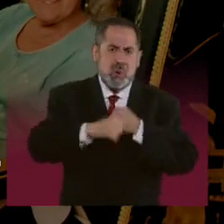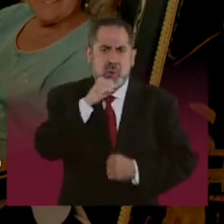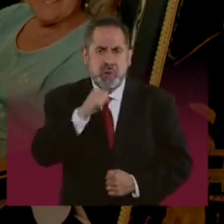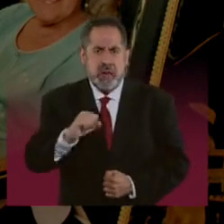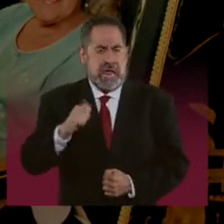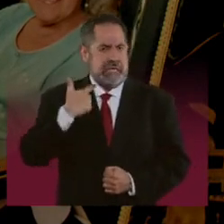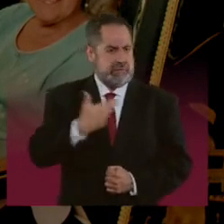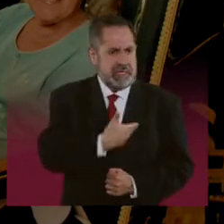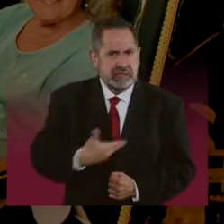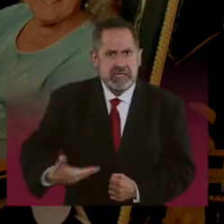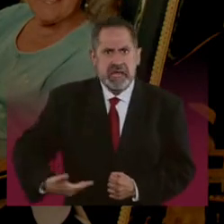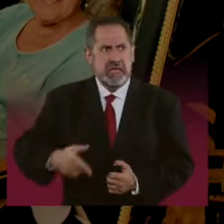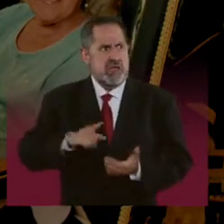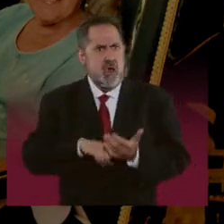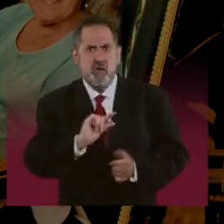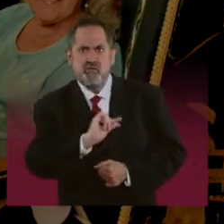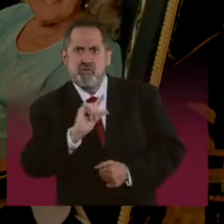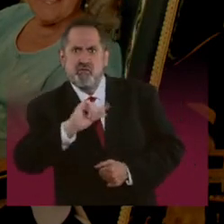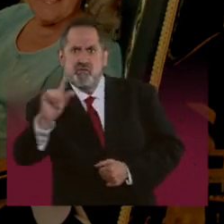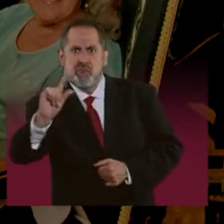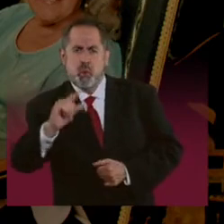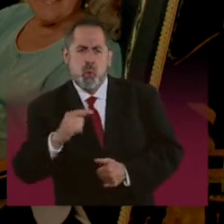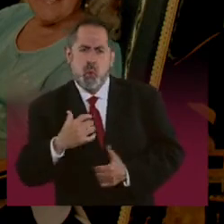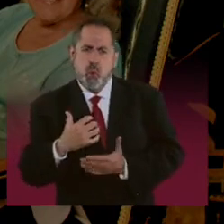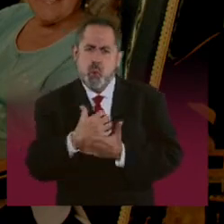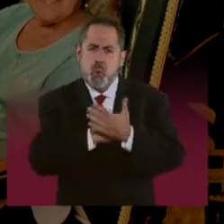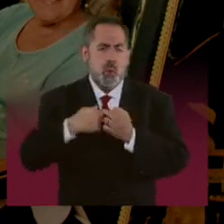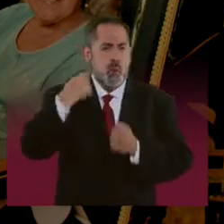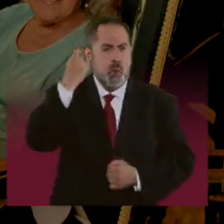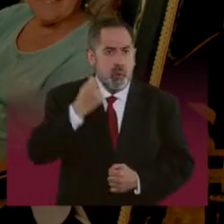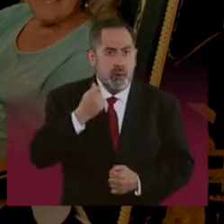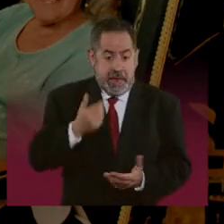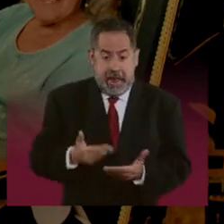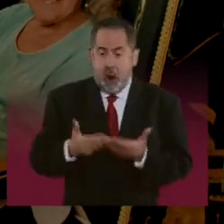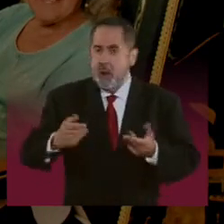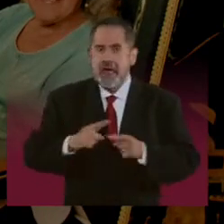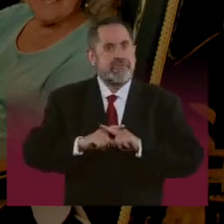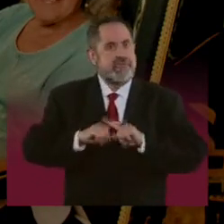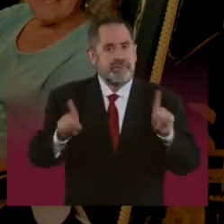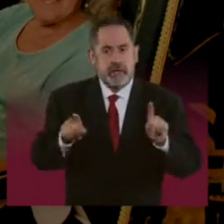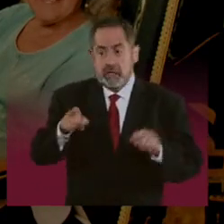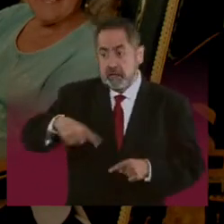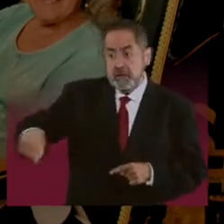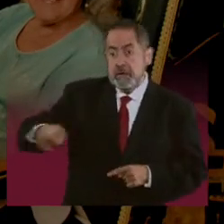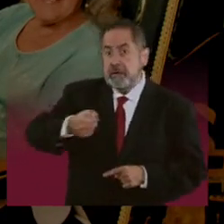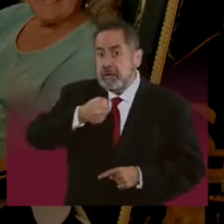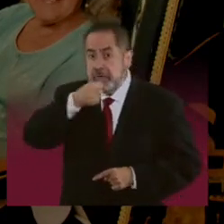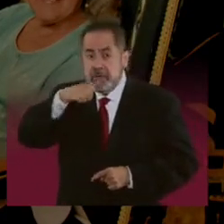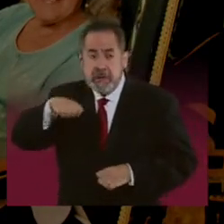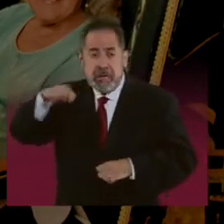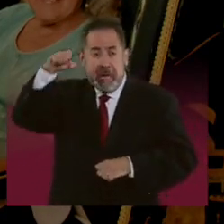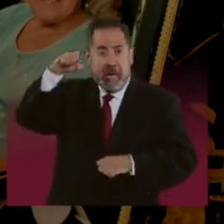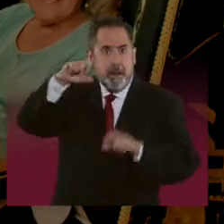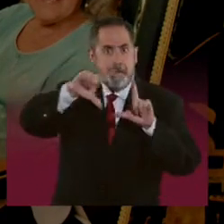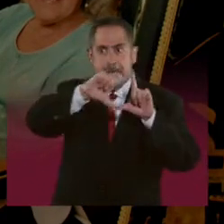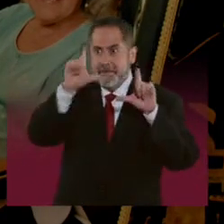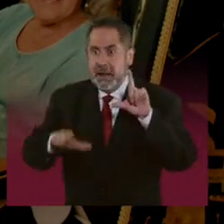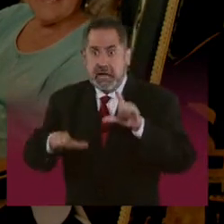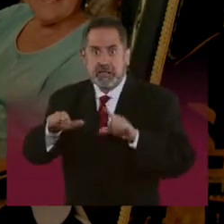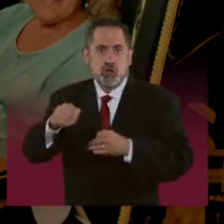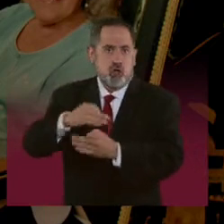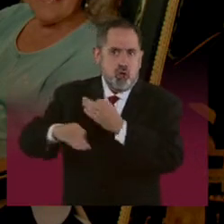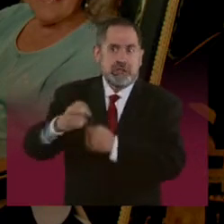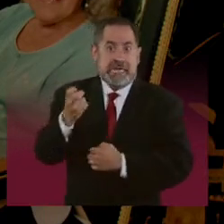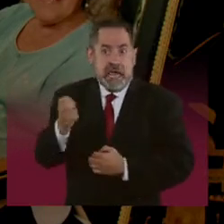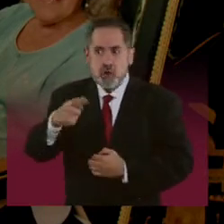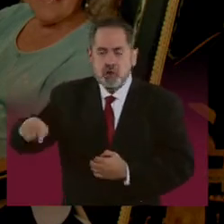para los altos funcionarios públicos ahora las pensiones son para todos los adultos mayores del país